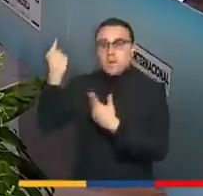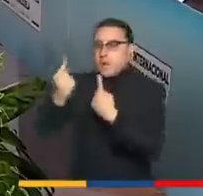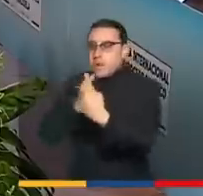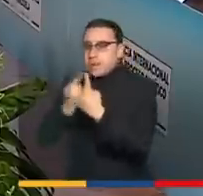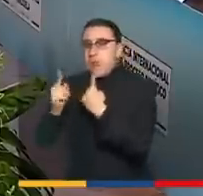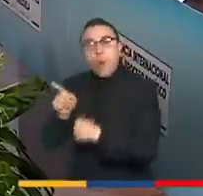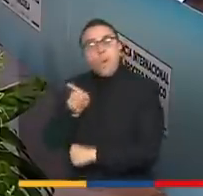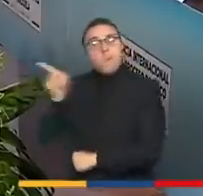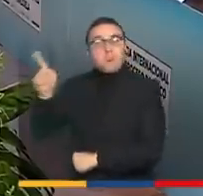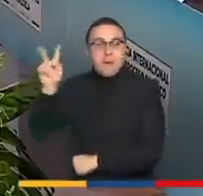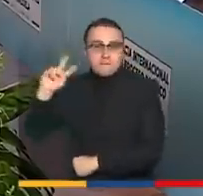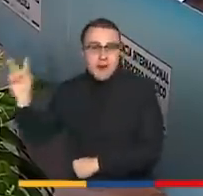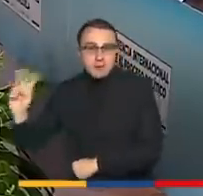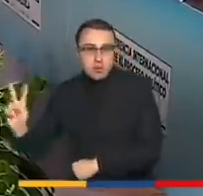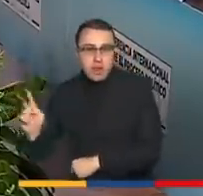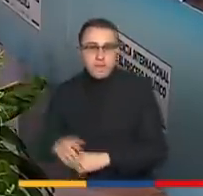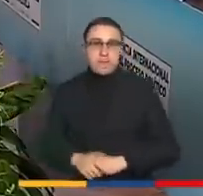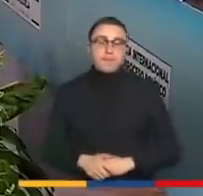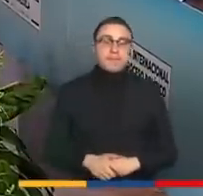Venezuela.